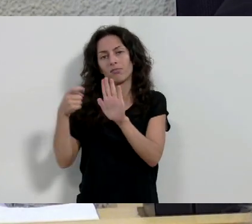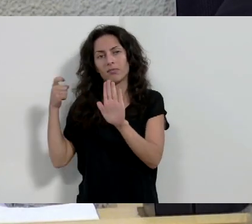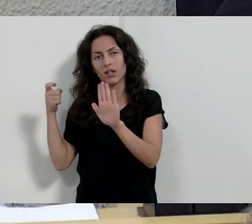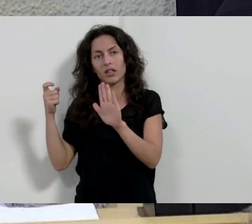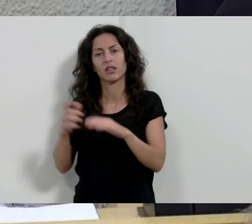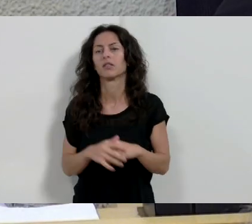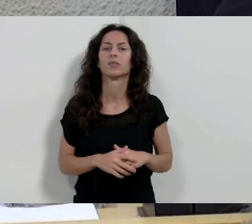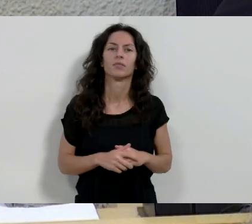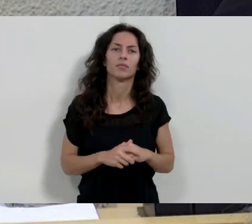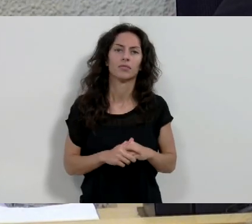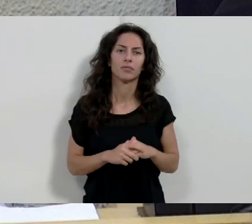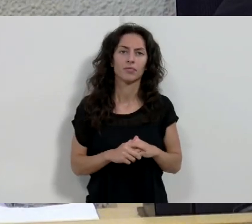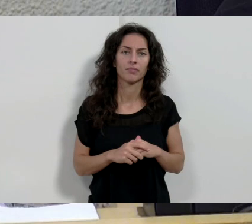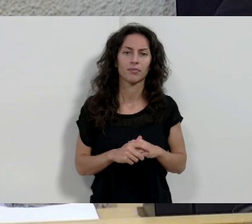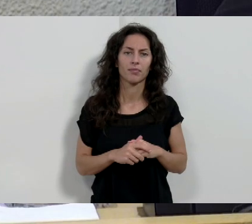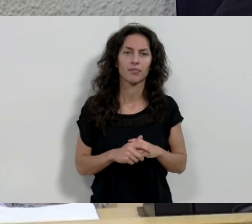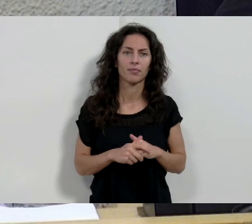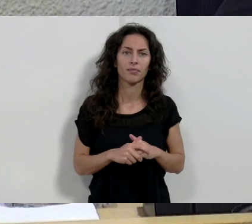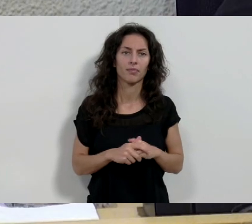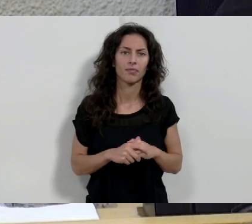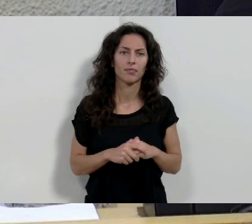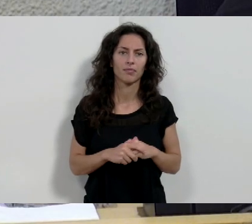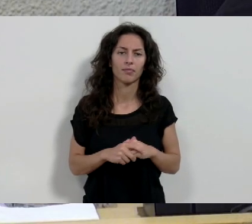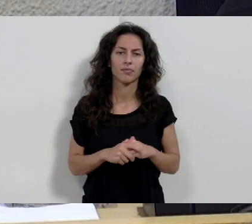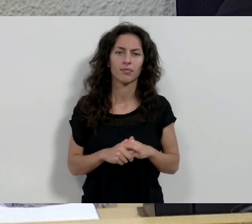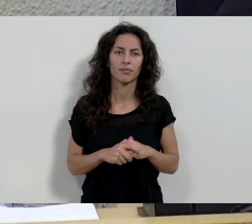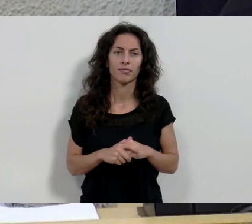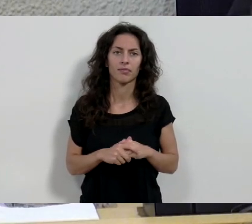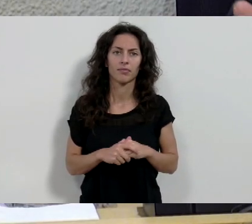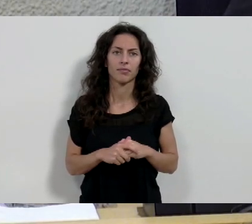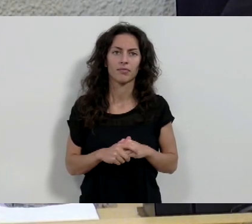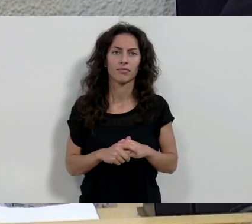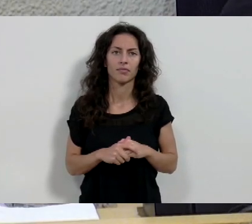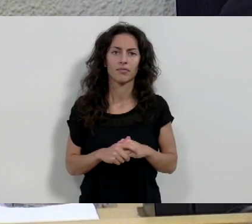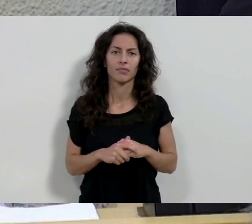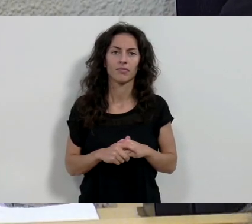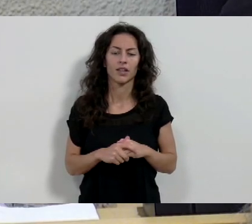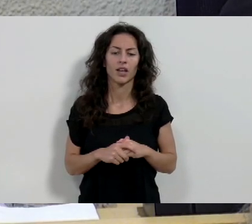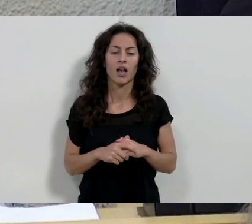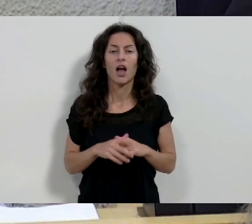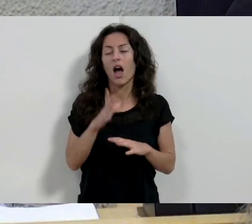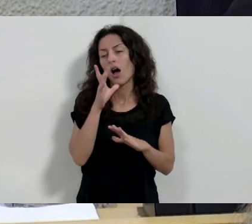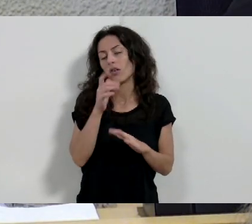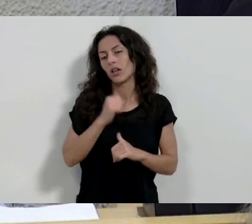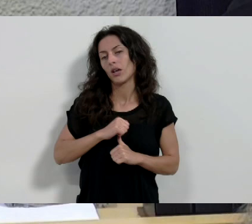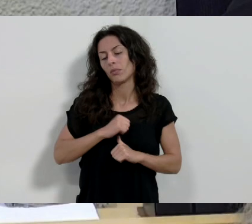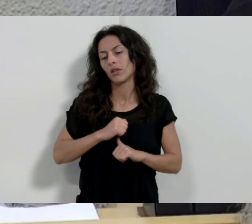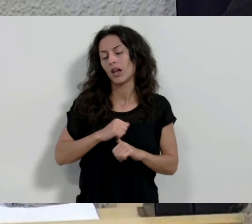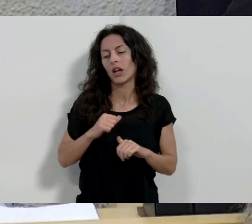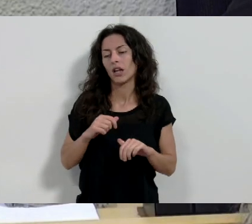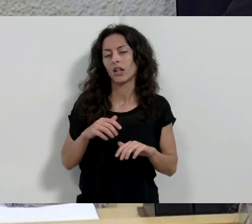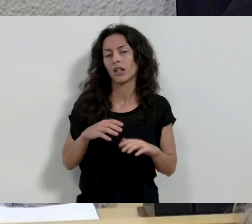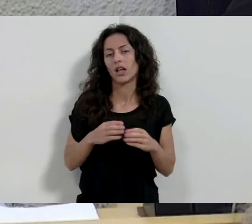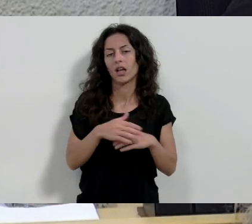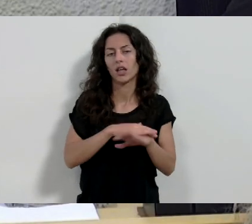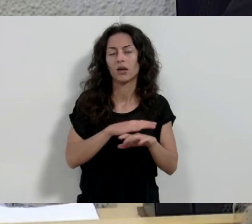euros para la limpieza de esto. Así que bueno, vamos a esperar a ver a qué dice el equipo de